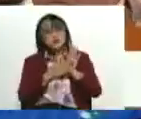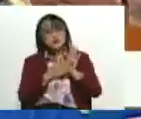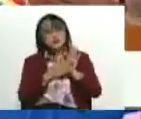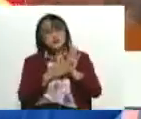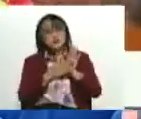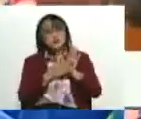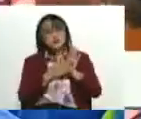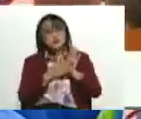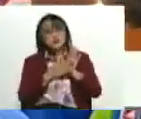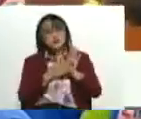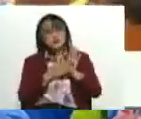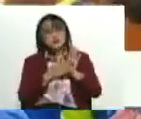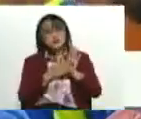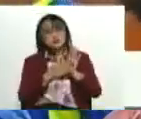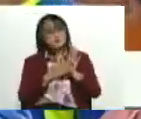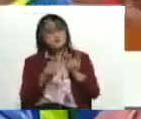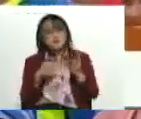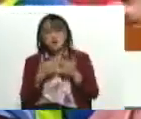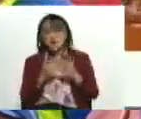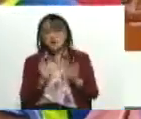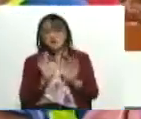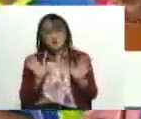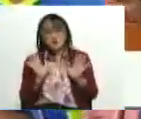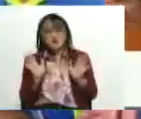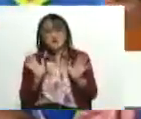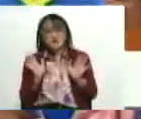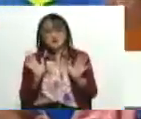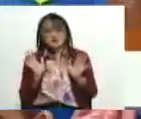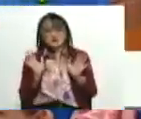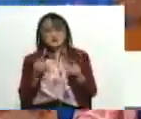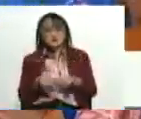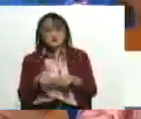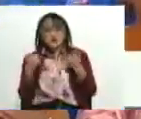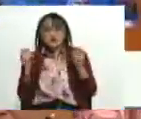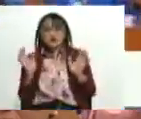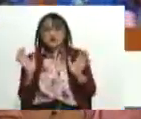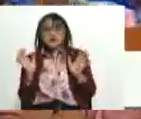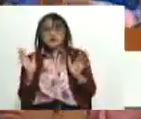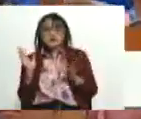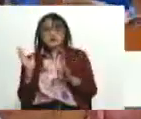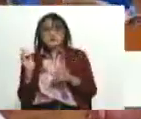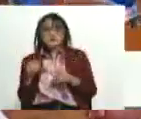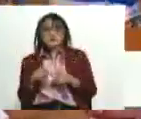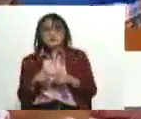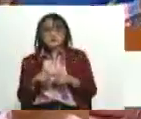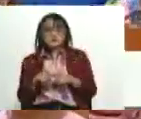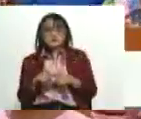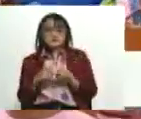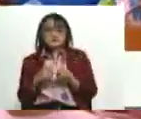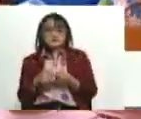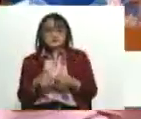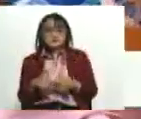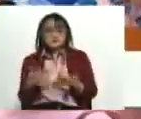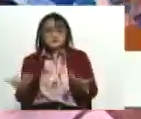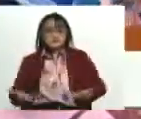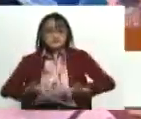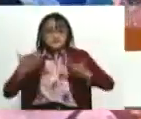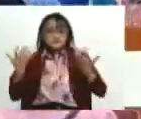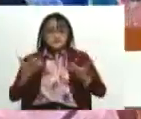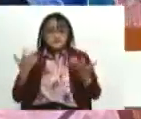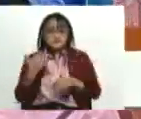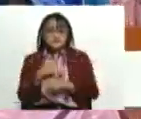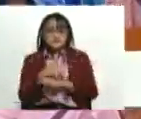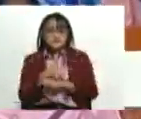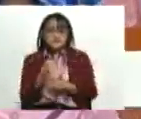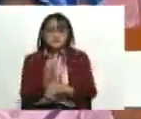Bolivariana de Venezuela. Se acabó de manera inmediata la violencia, los linchamientos en la calle que la